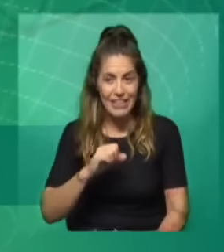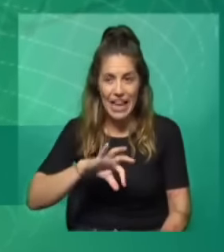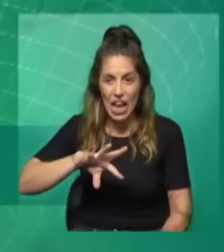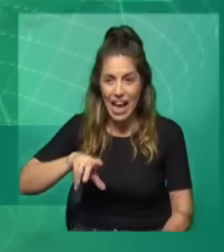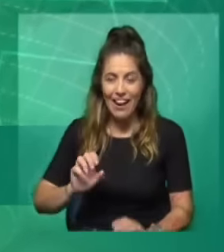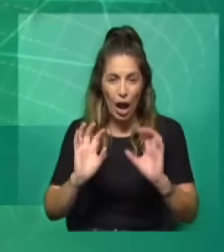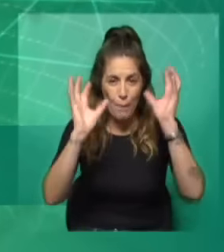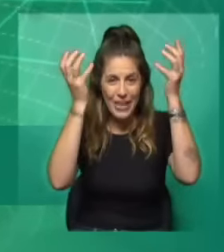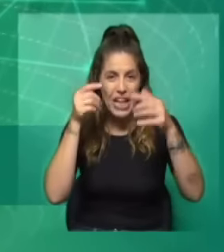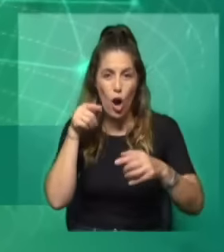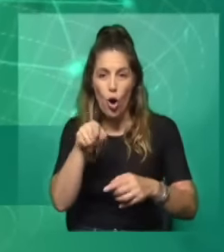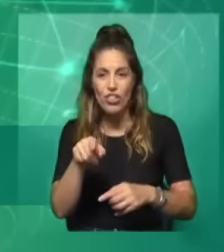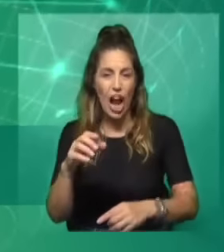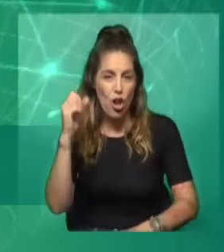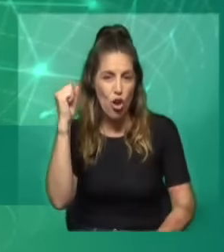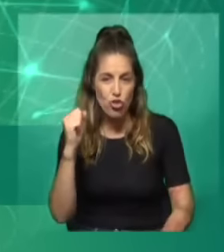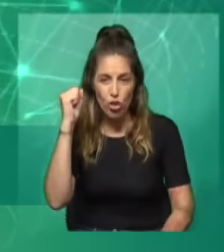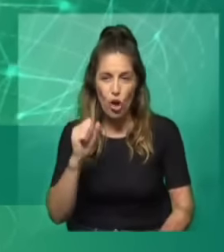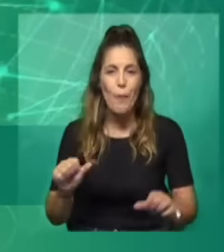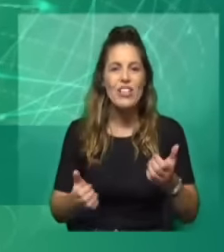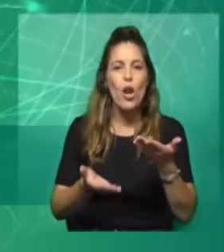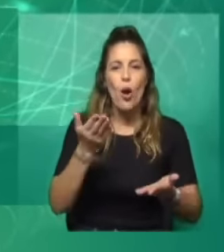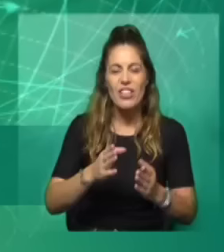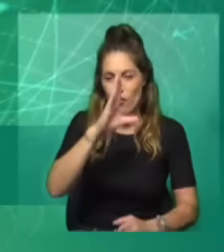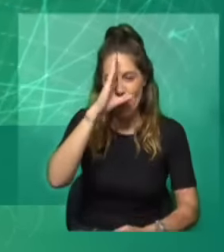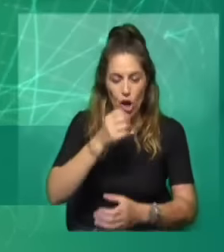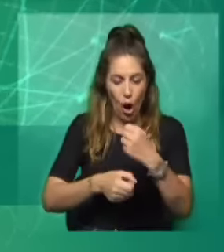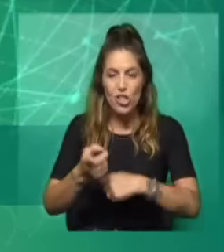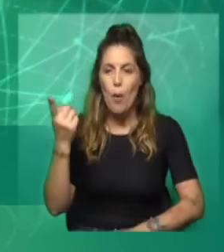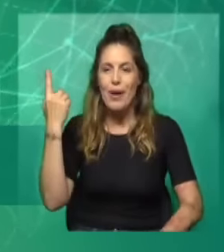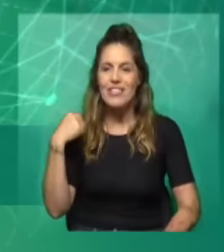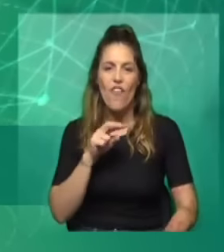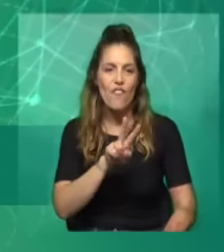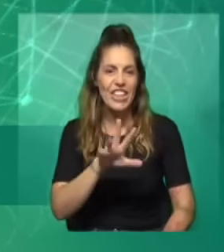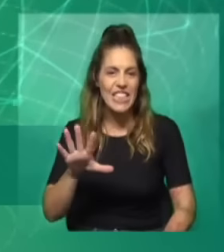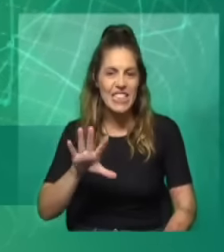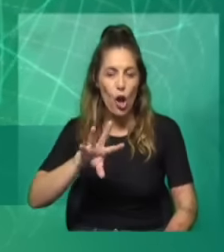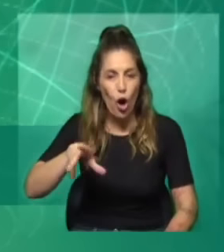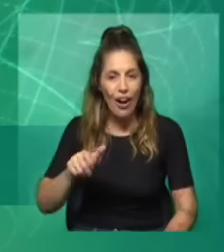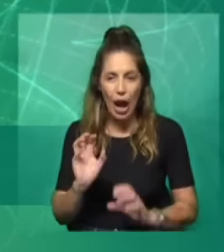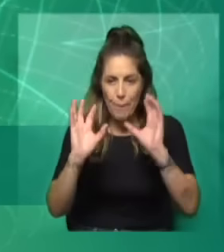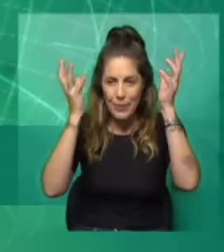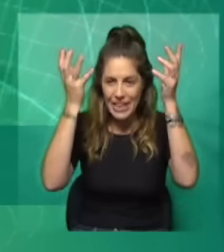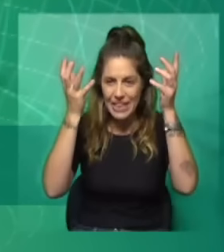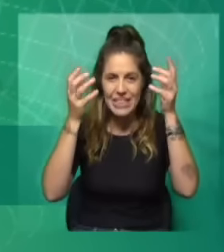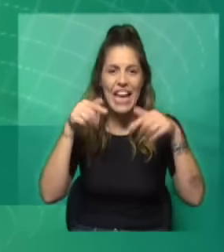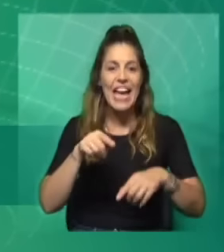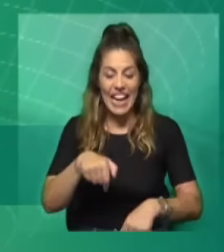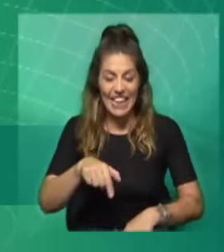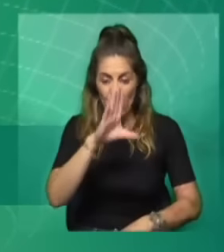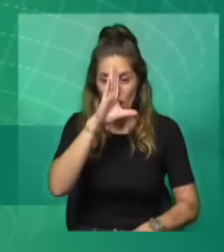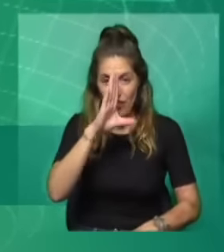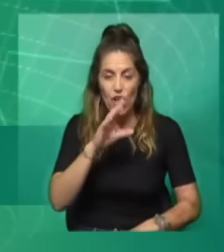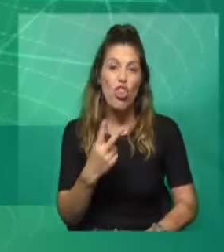a los Ómnibus para hacer una comparación febrero del año pasado tuvimos 25 rapiñas a ovnibus y y este febrero que ya